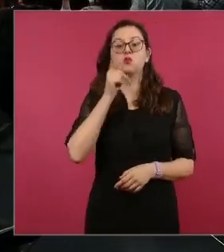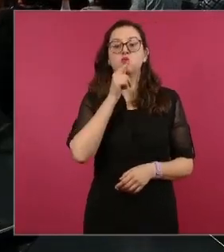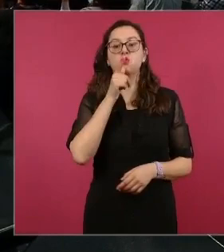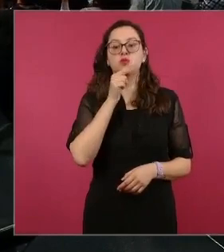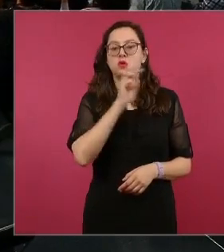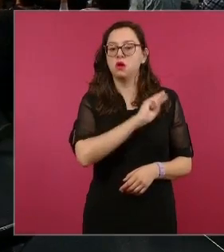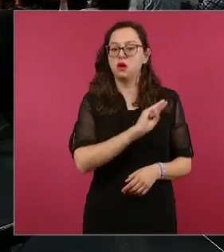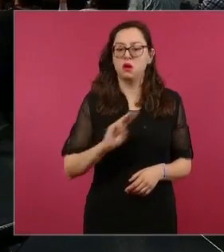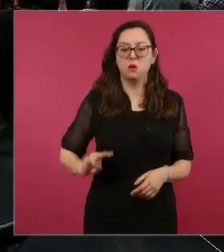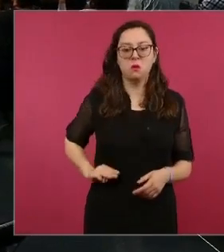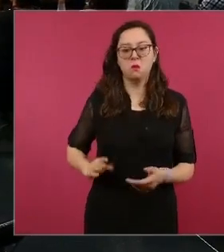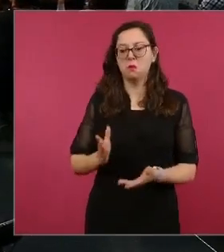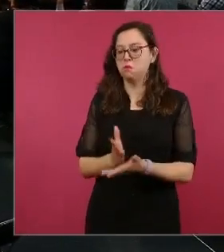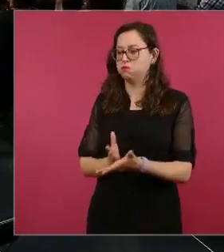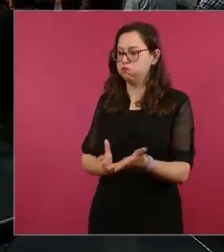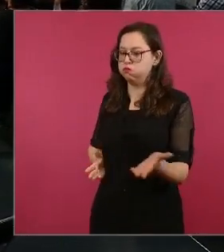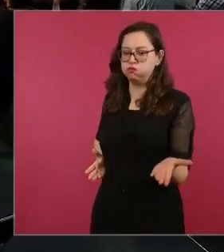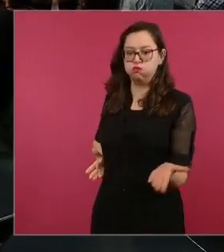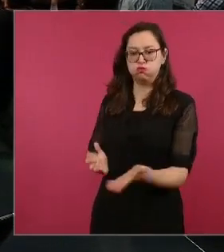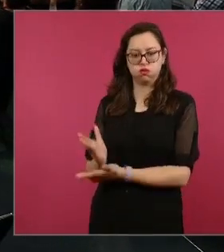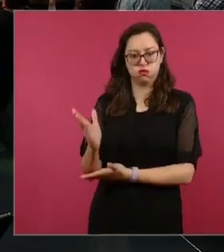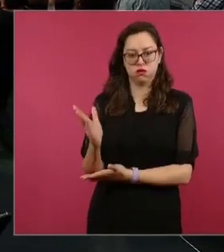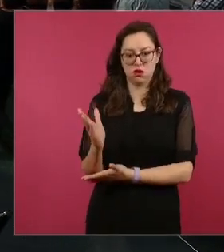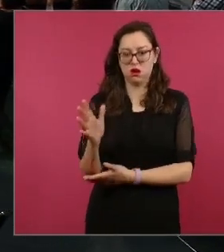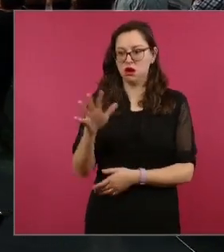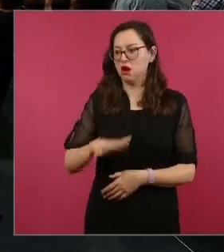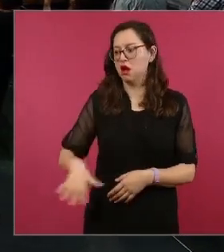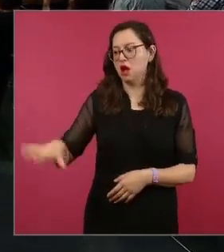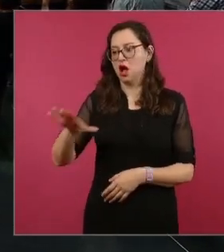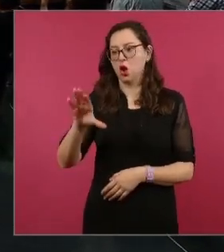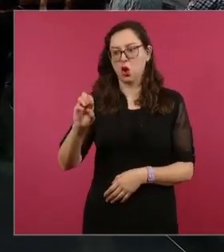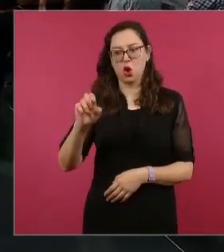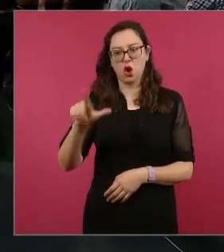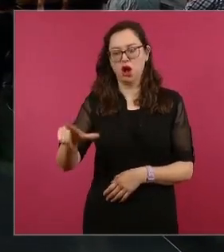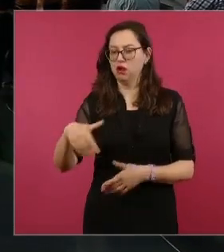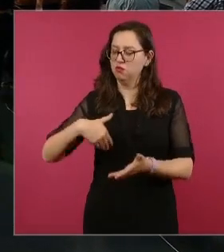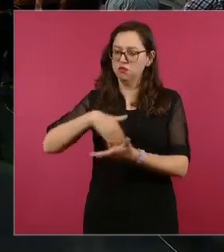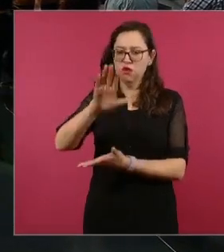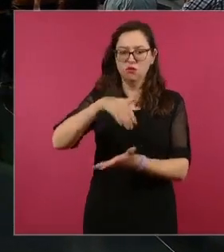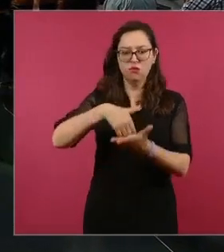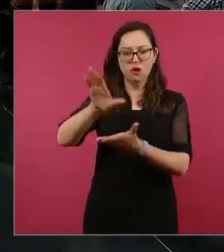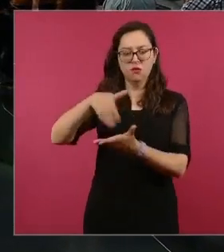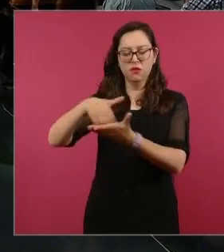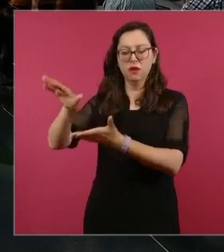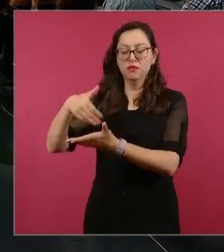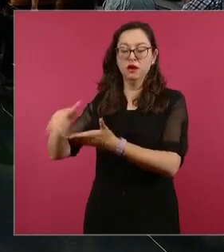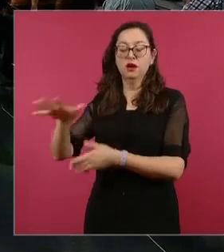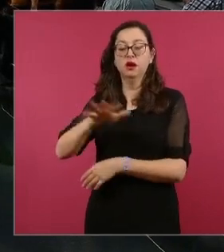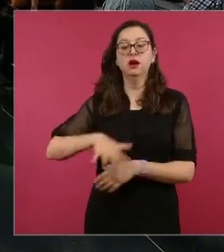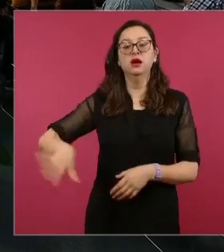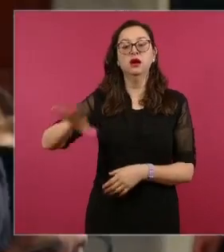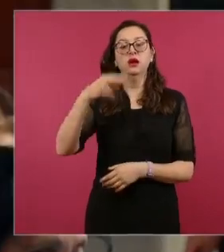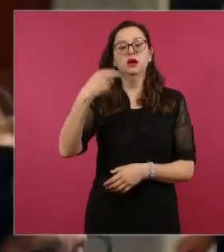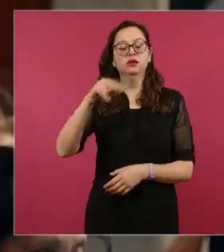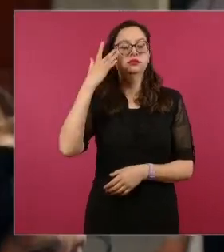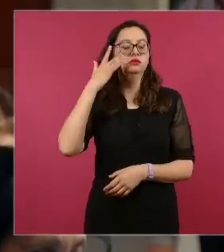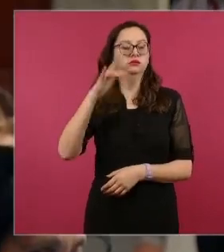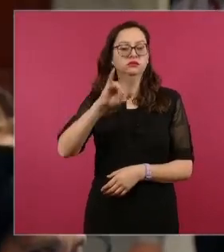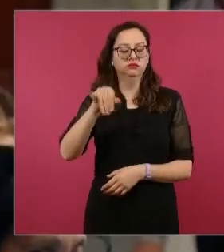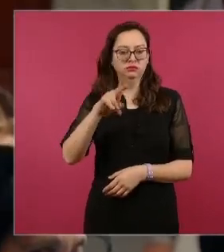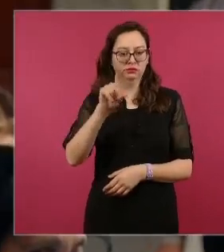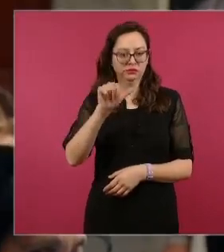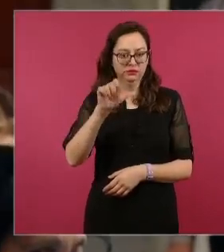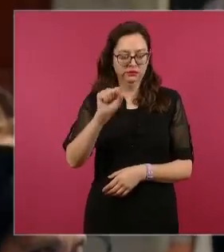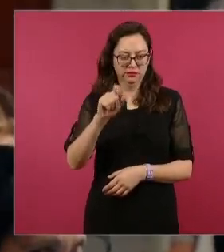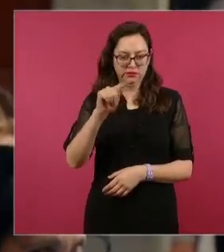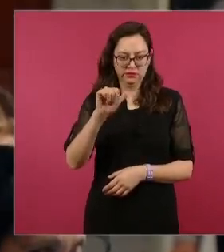orden judicial a desalojar a una colonia que se llama San Judas Tadeo, en donde en el